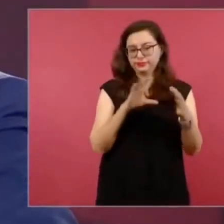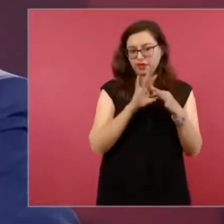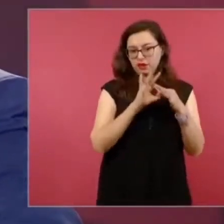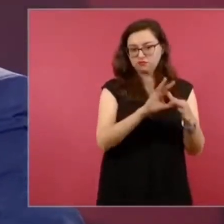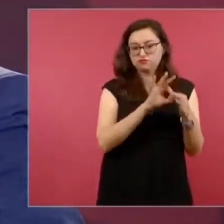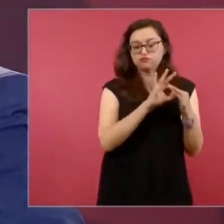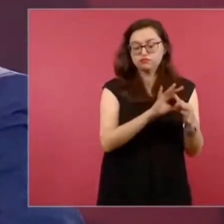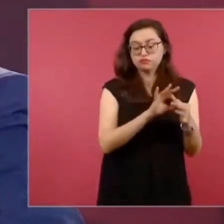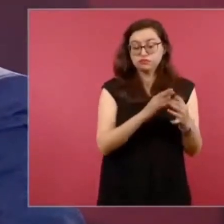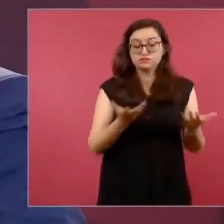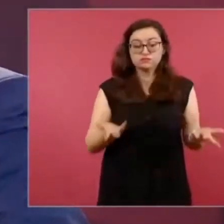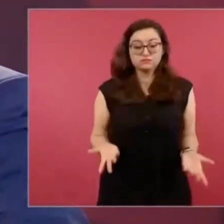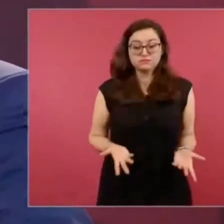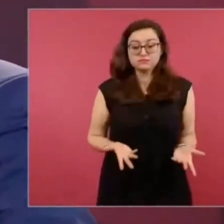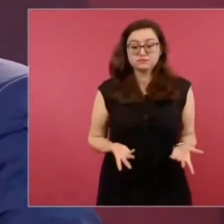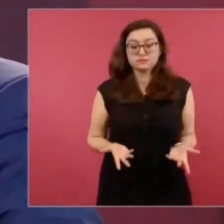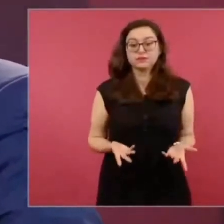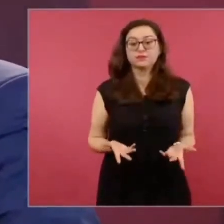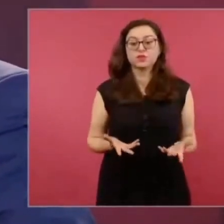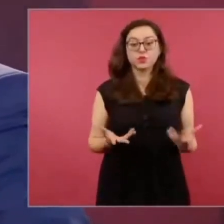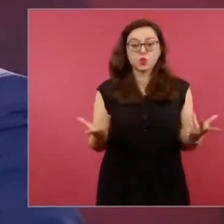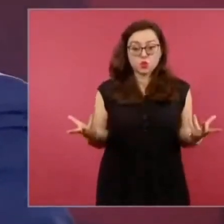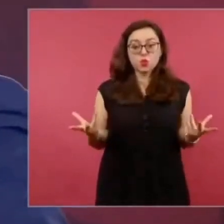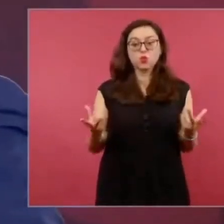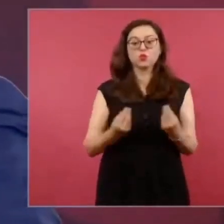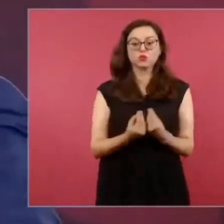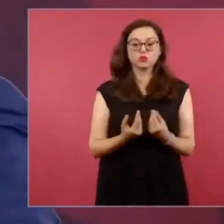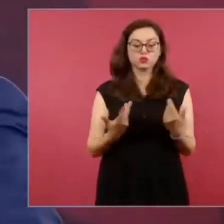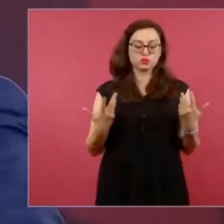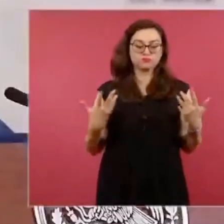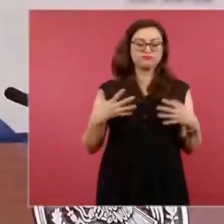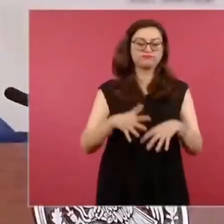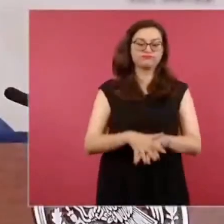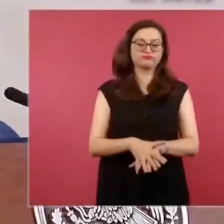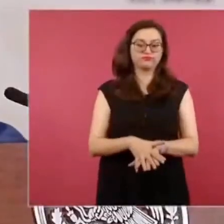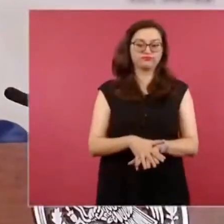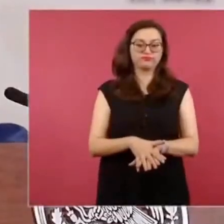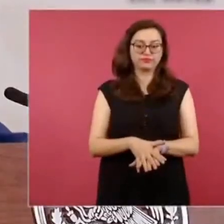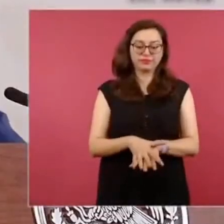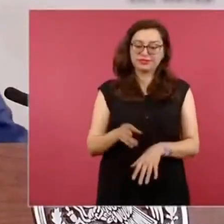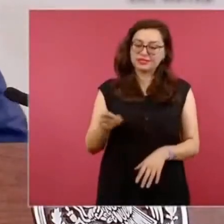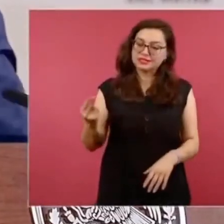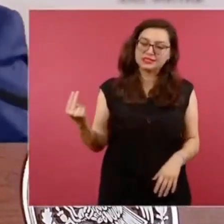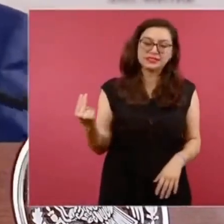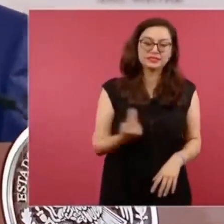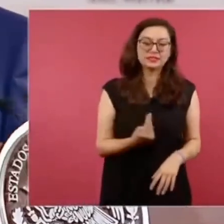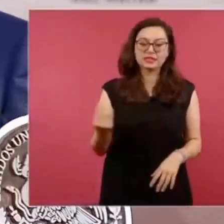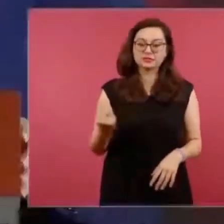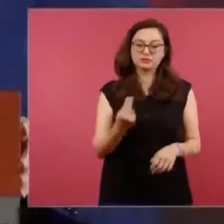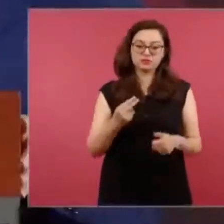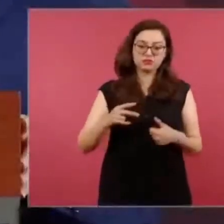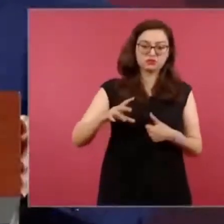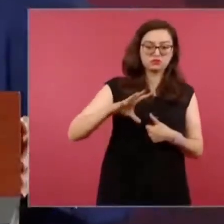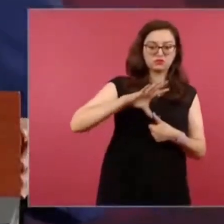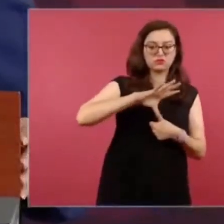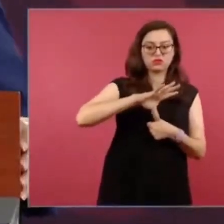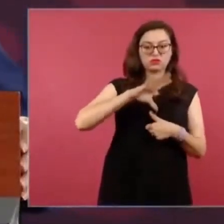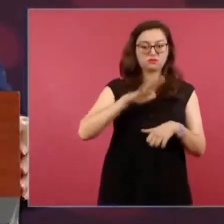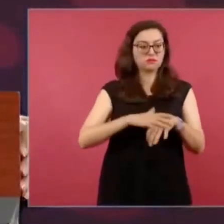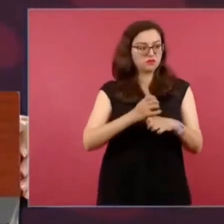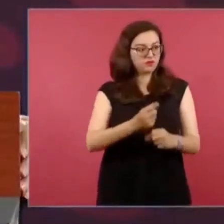Nos necesitamos, nos complementamos. Tenemos que fortalecer la región, América del Norte,